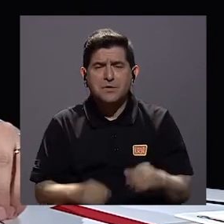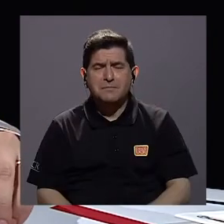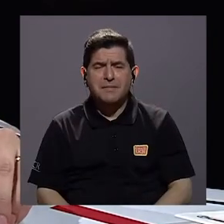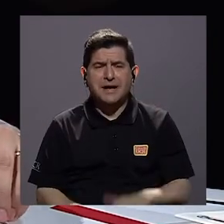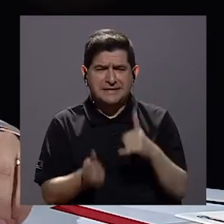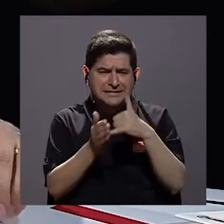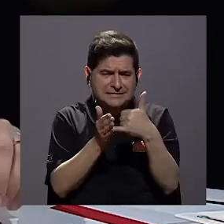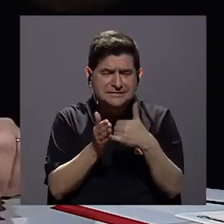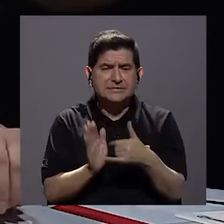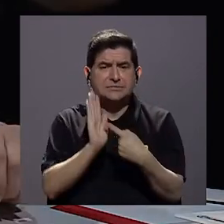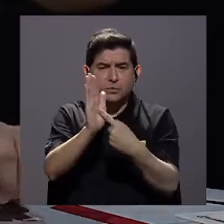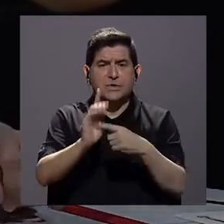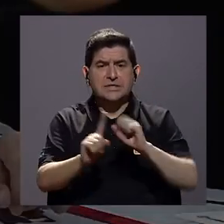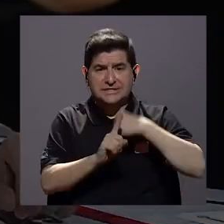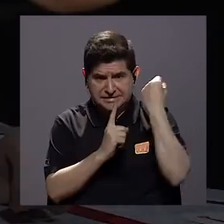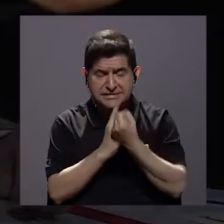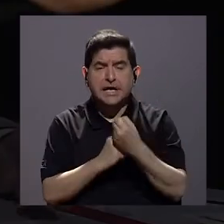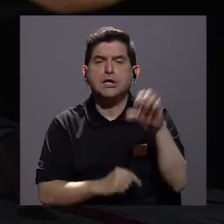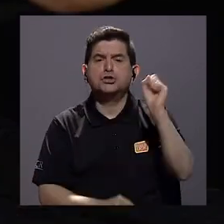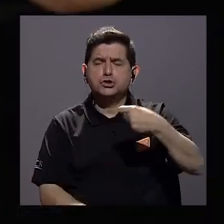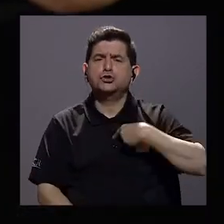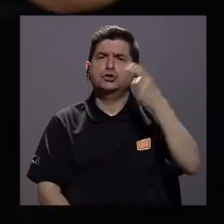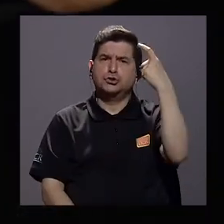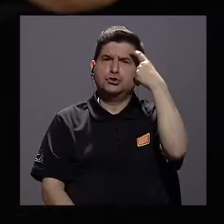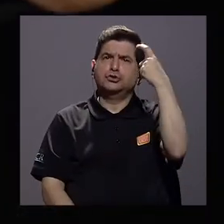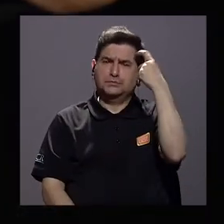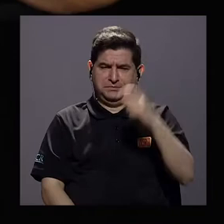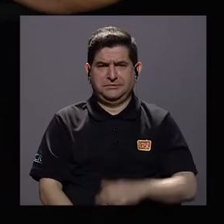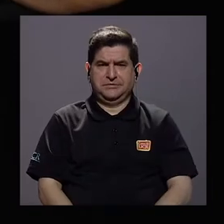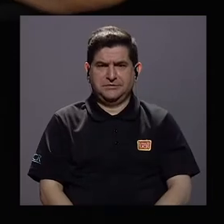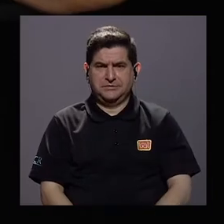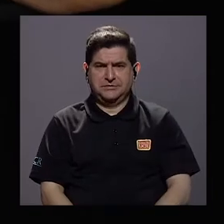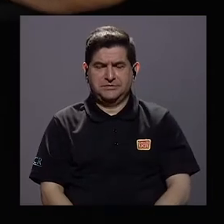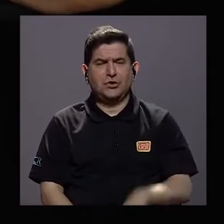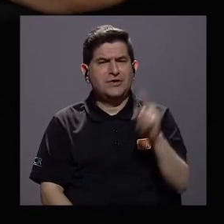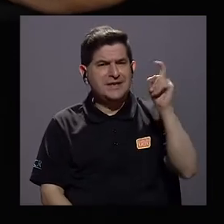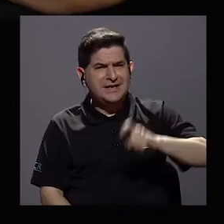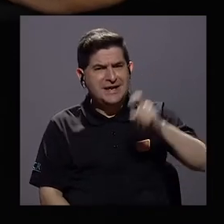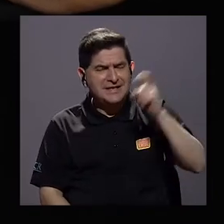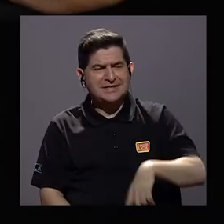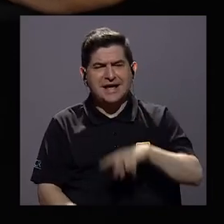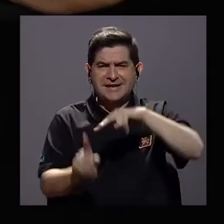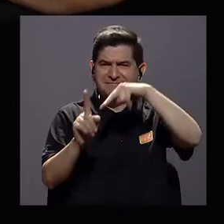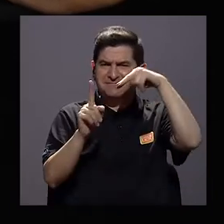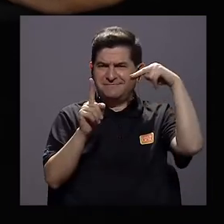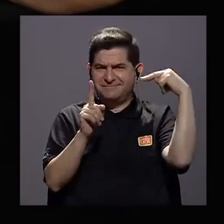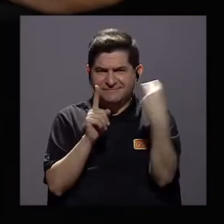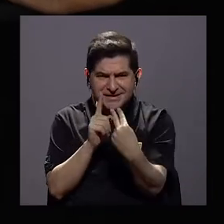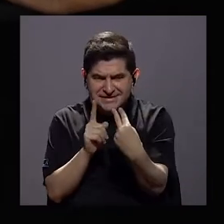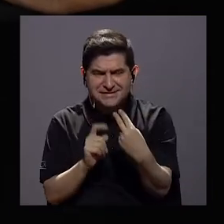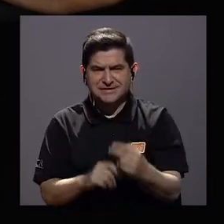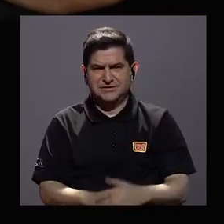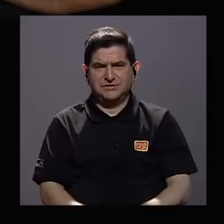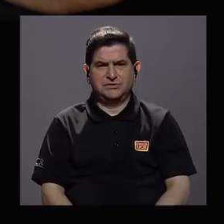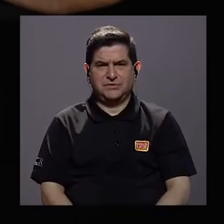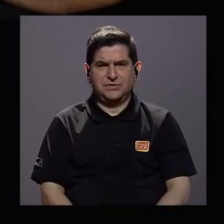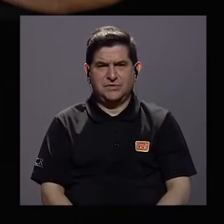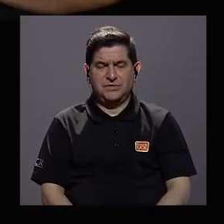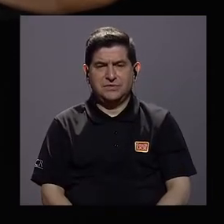quienes retratan esa realidad. Sí, yo pienso, Marlon, que en realidad lo que se necesita es una visión tanto